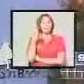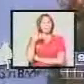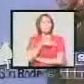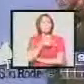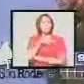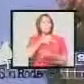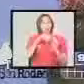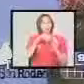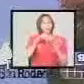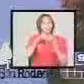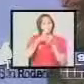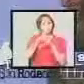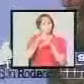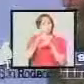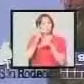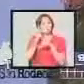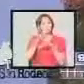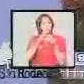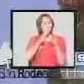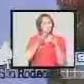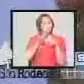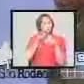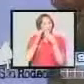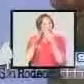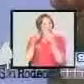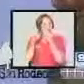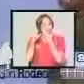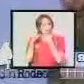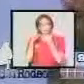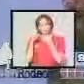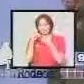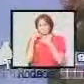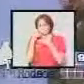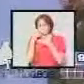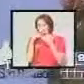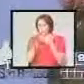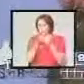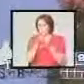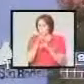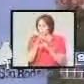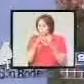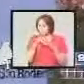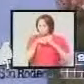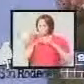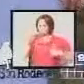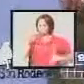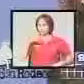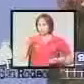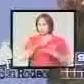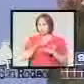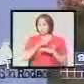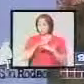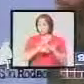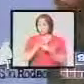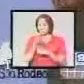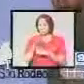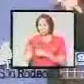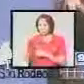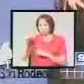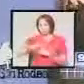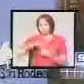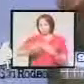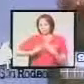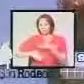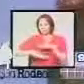sobre ese, sobre esos 30.600 millones de colones que obtuvieron en utilidades en el año 2013 y en qué se